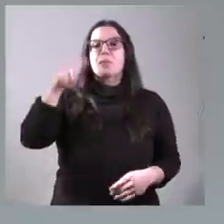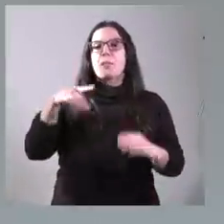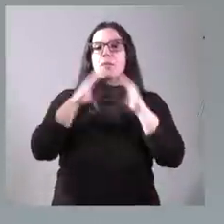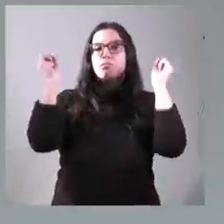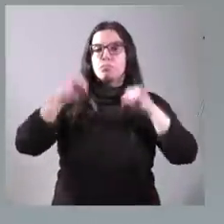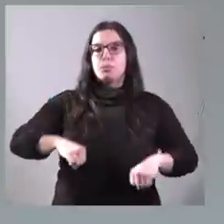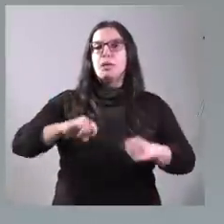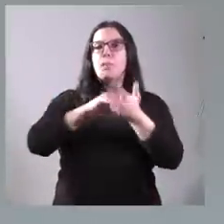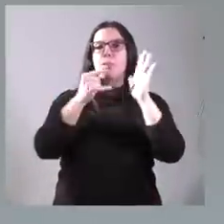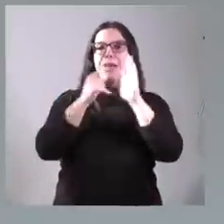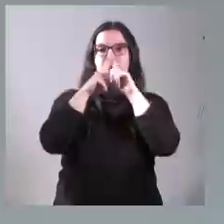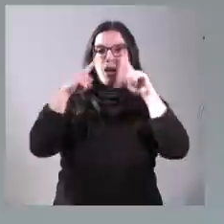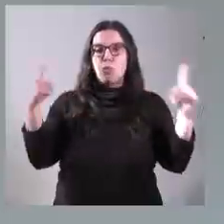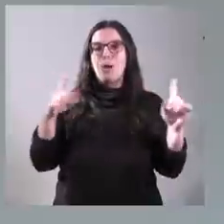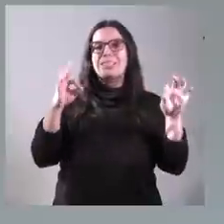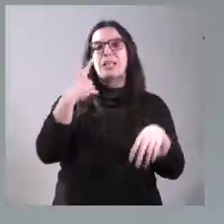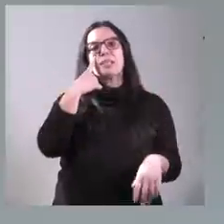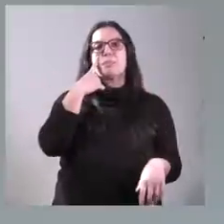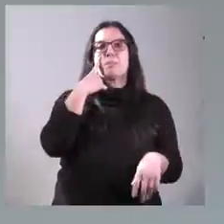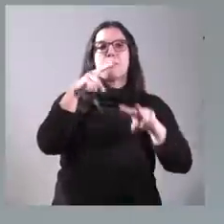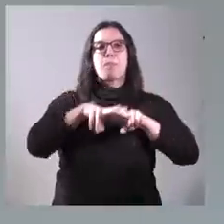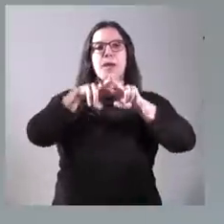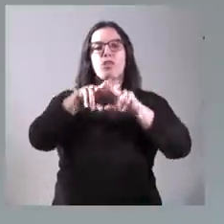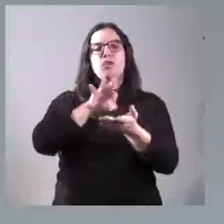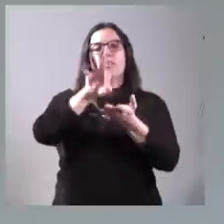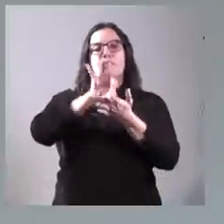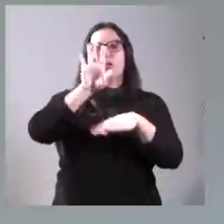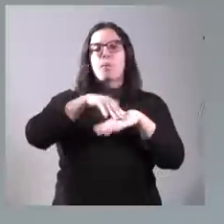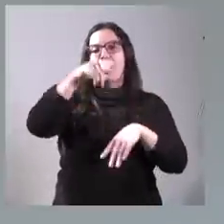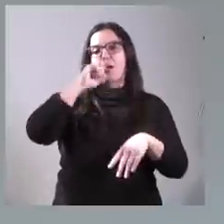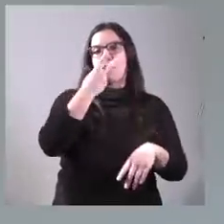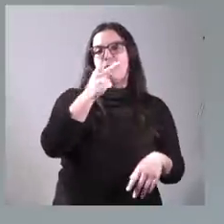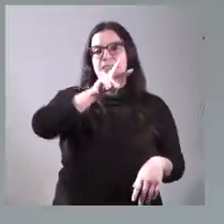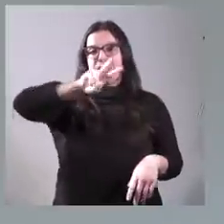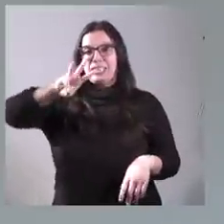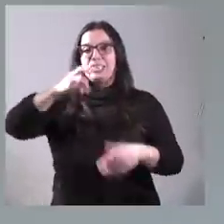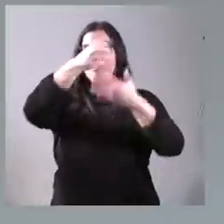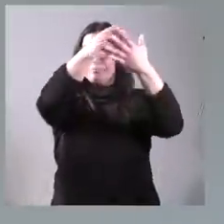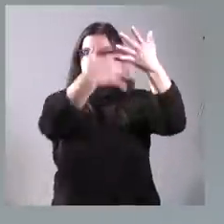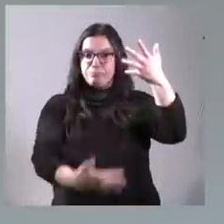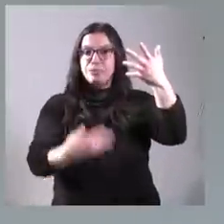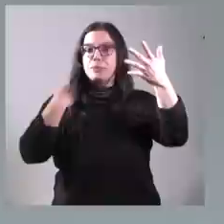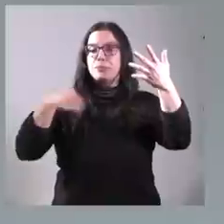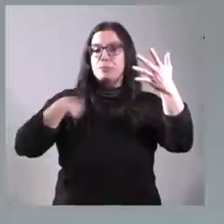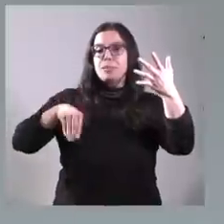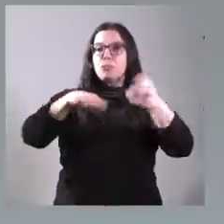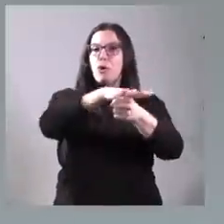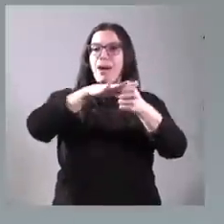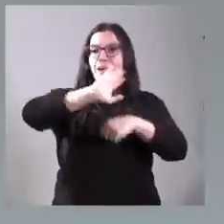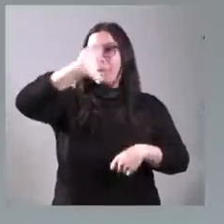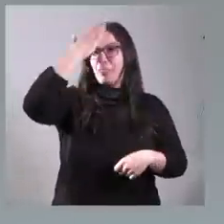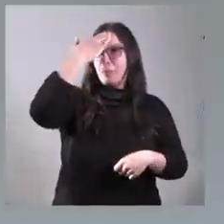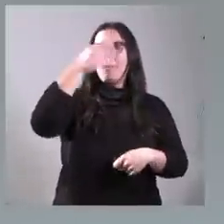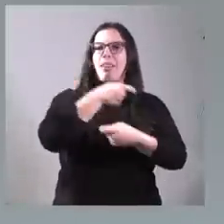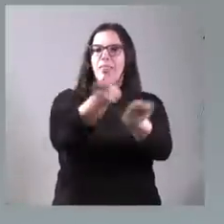el plan anual de inspección de los servicios para el año 2023 tienen ustedes la relación de las principales áreas donde